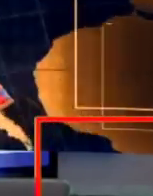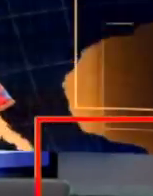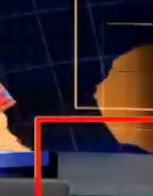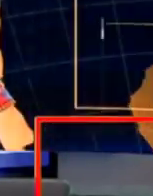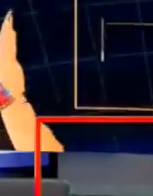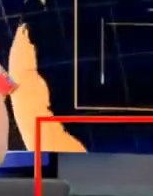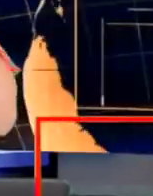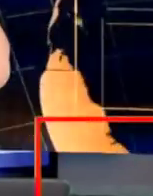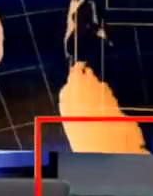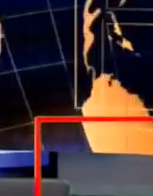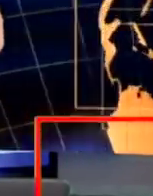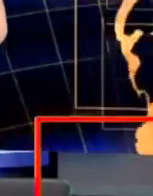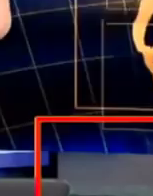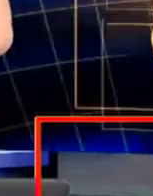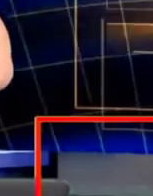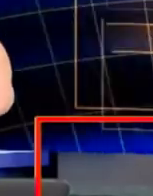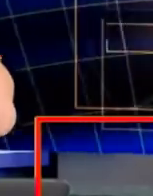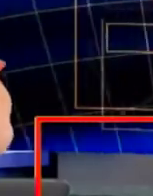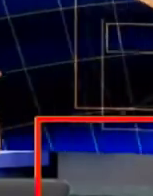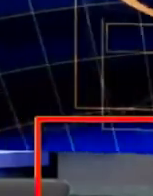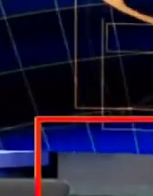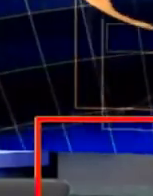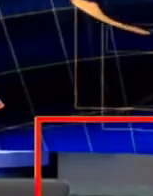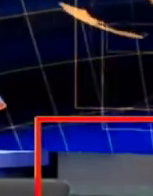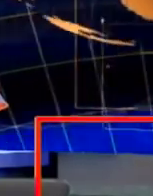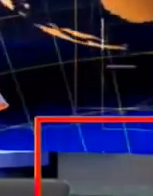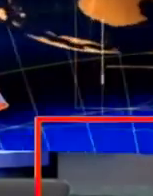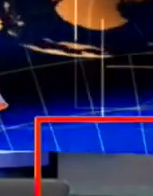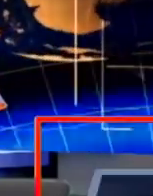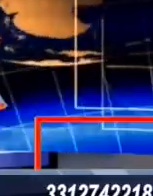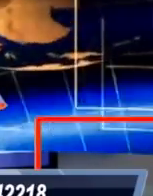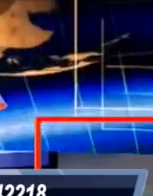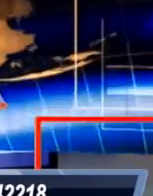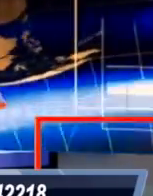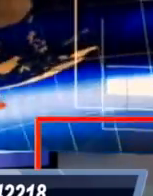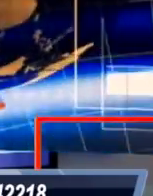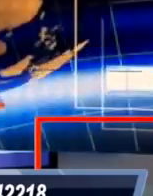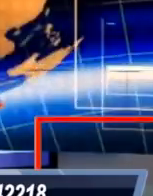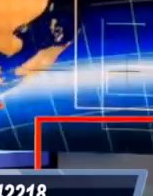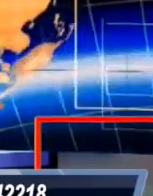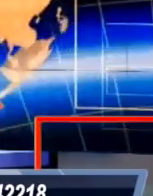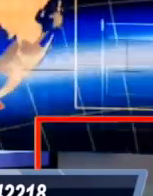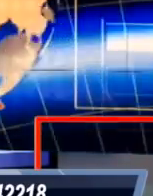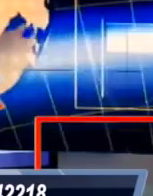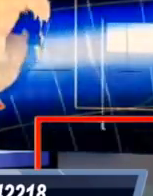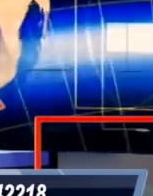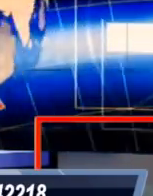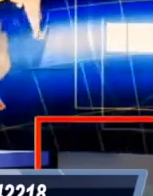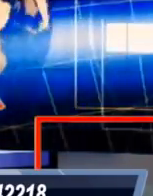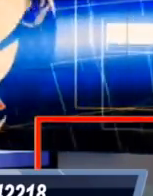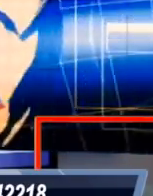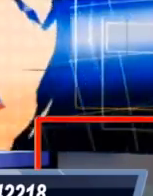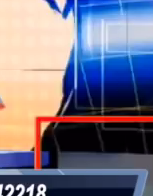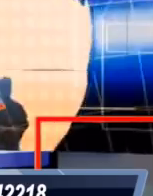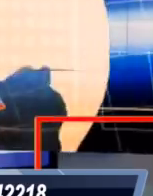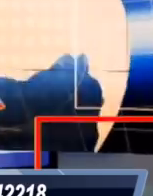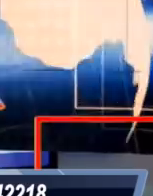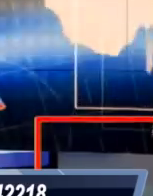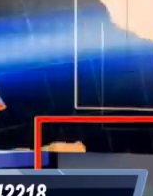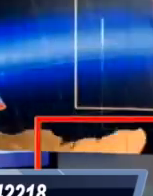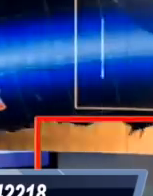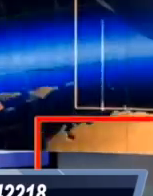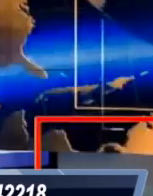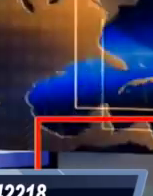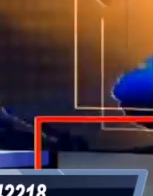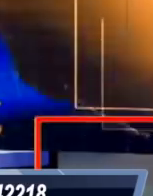información, pero antes quiero recordarles que en pantalla va a aparecer nuestro número telefónico para que nos puedan contactar a través de Telegram